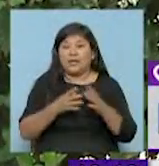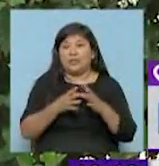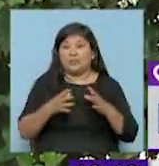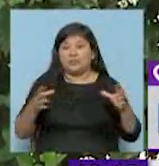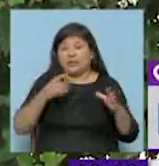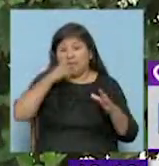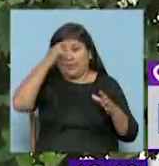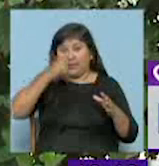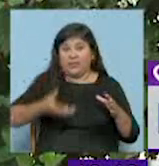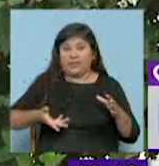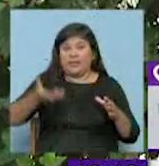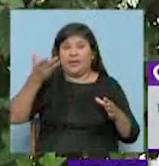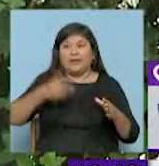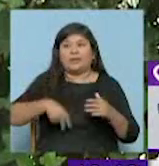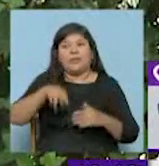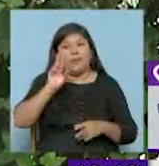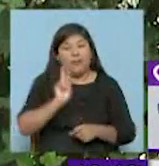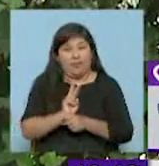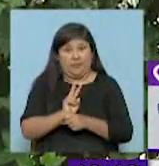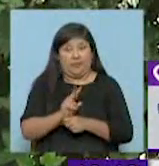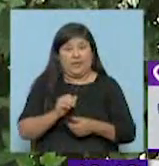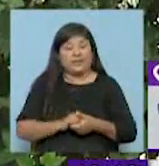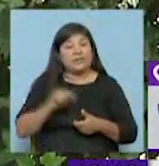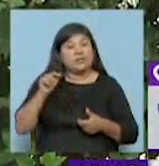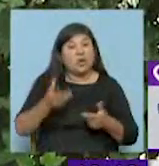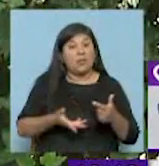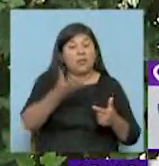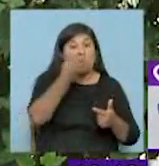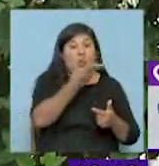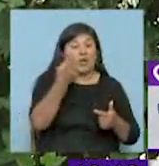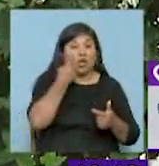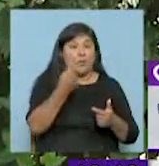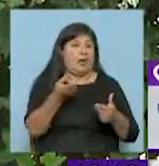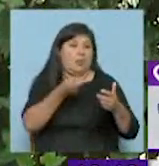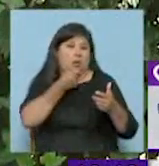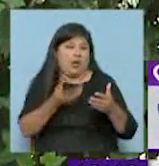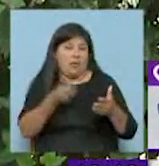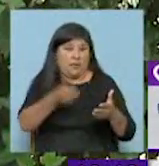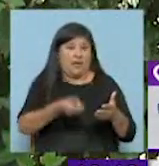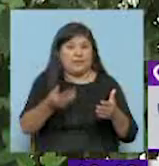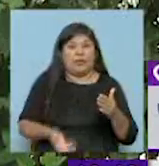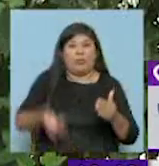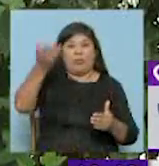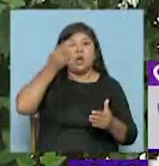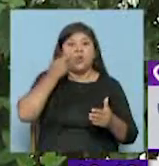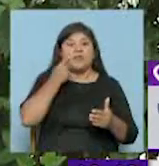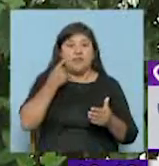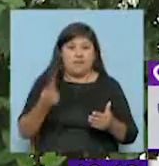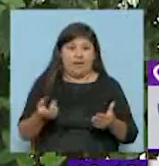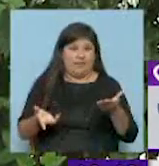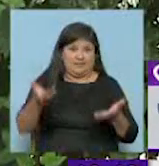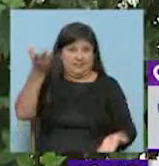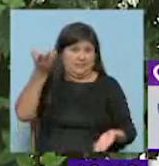cuotas es como la novedad. Y los incrementos pasaron de 4.000 a 9.000 pesos, o sea, es mucha la suba, si bien estamos en una